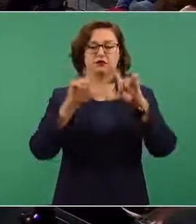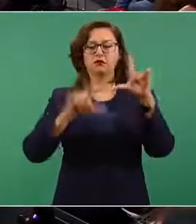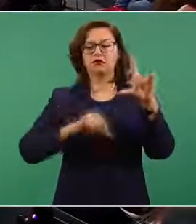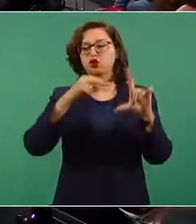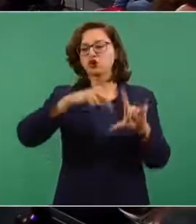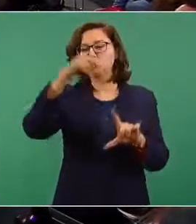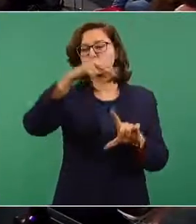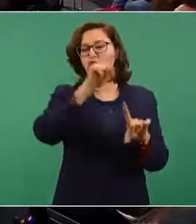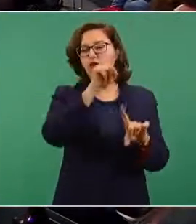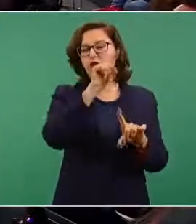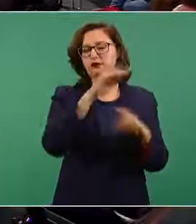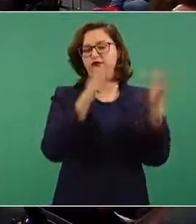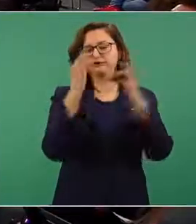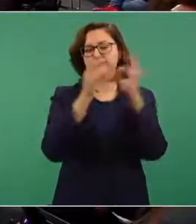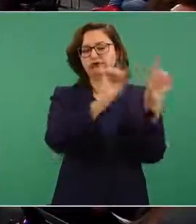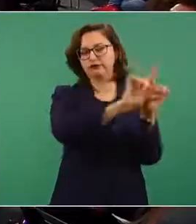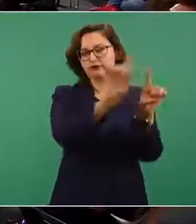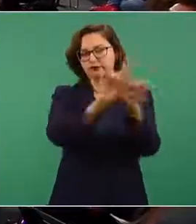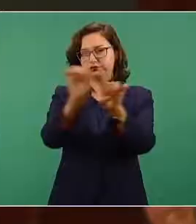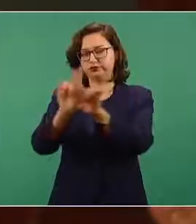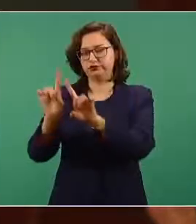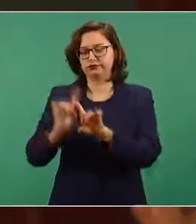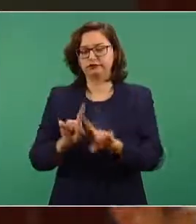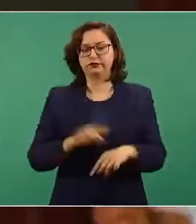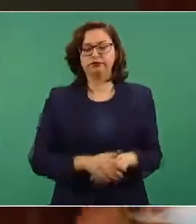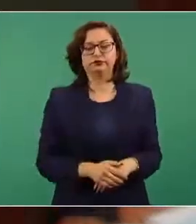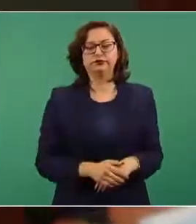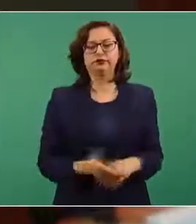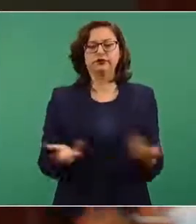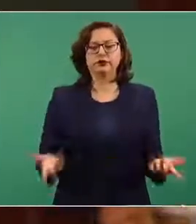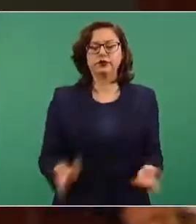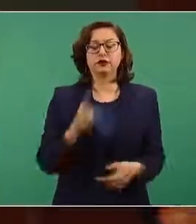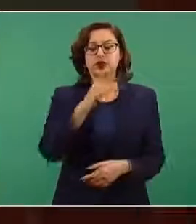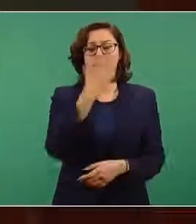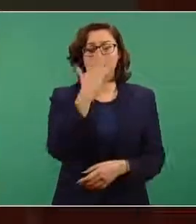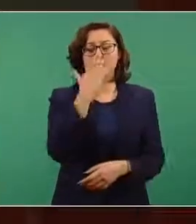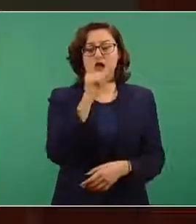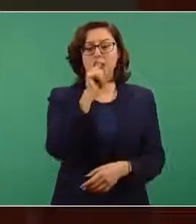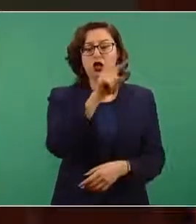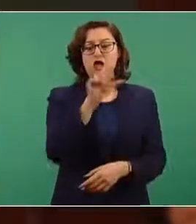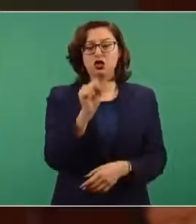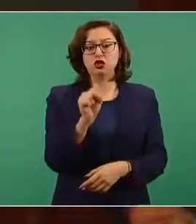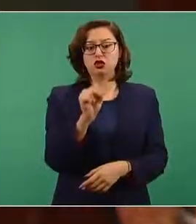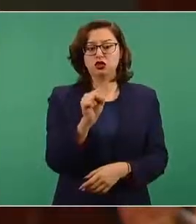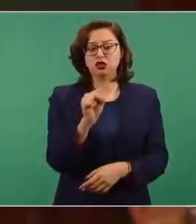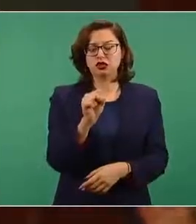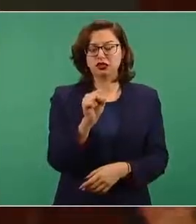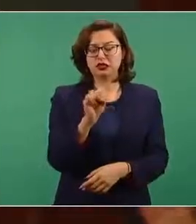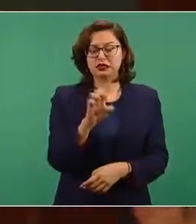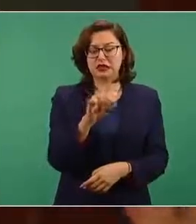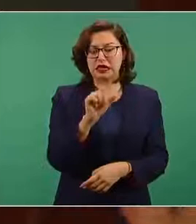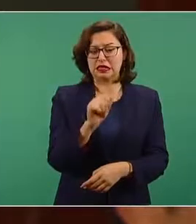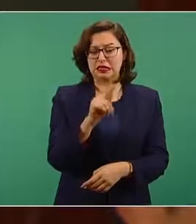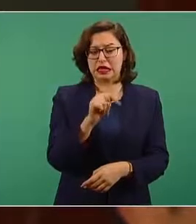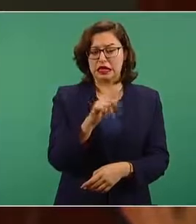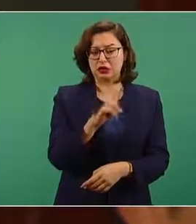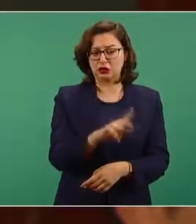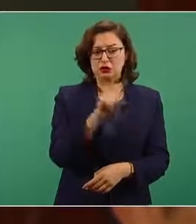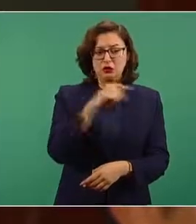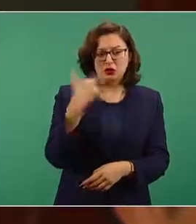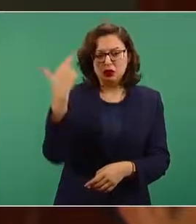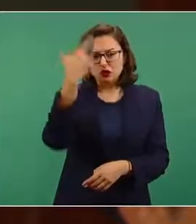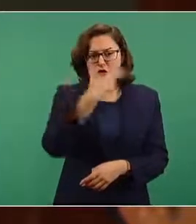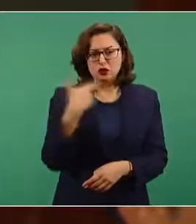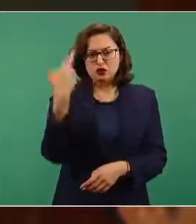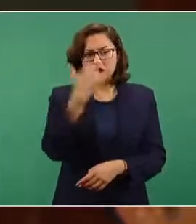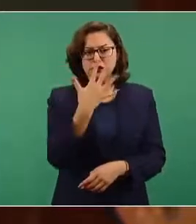Tijuana. Presidente, en Sonora la SEDATU inició un proceso de medición y deslinde de terrenos de presunta propiedad de la nación en